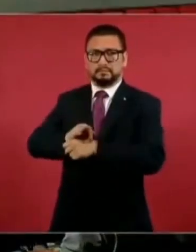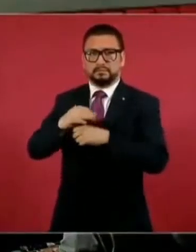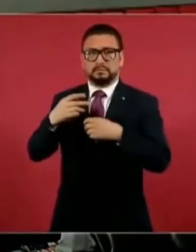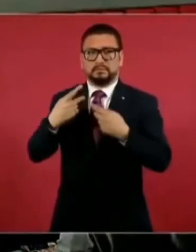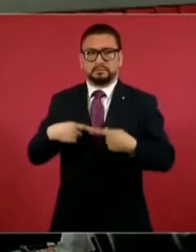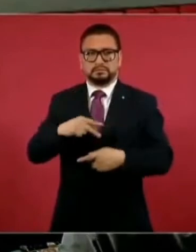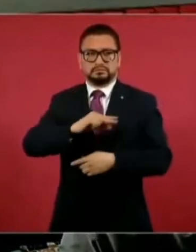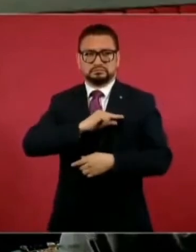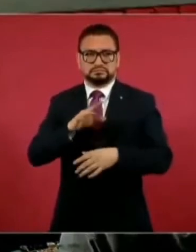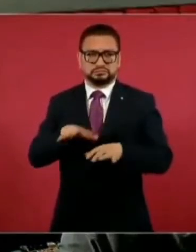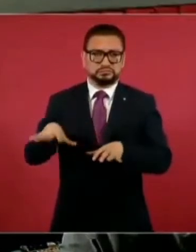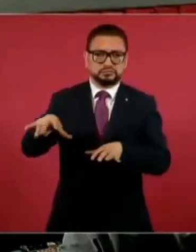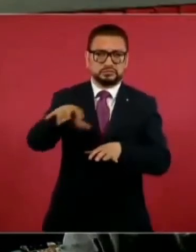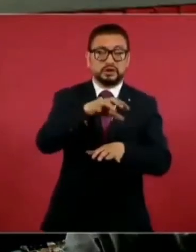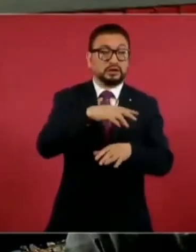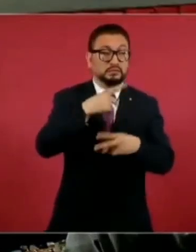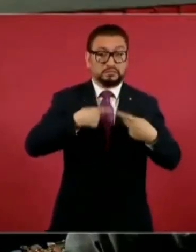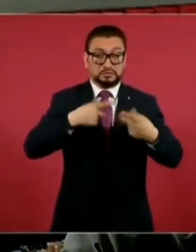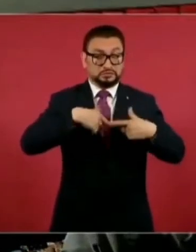la población,